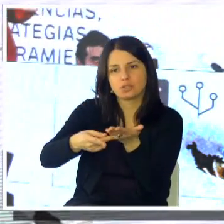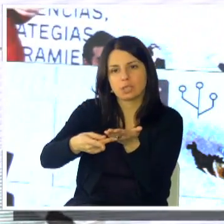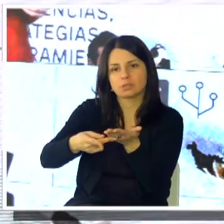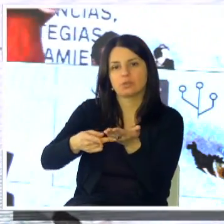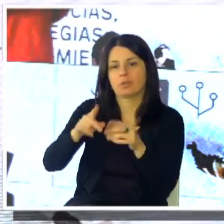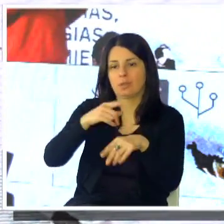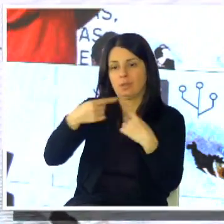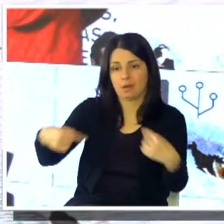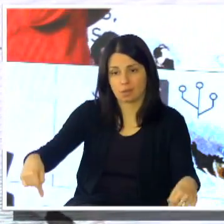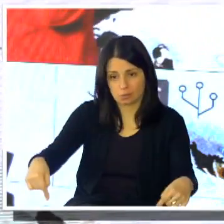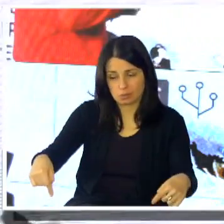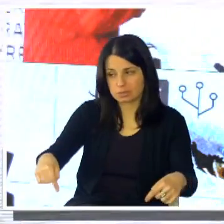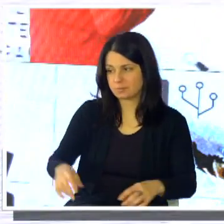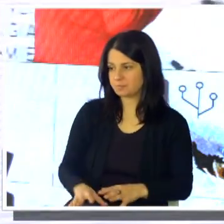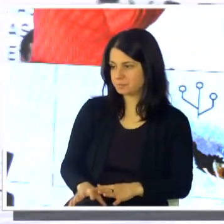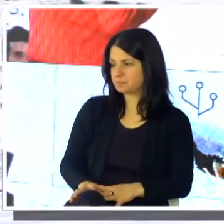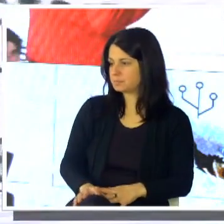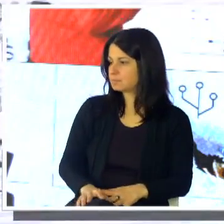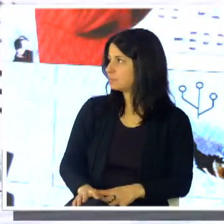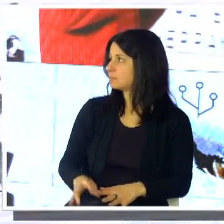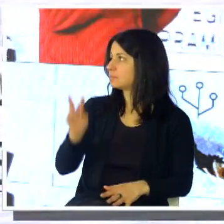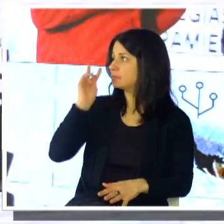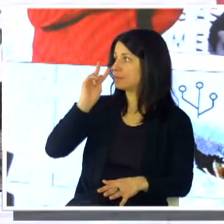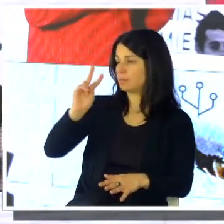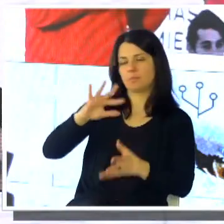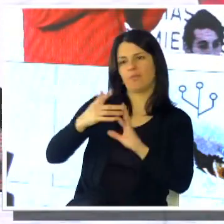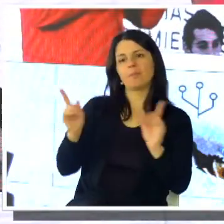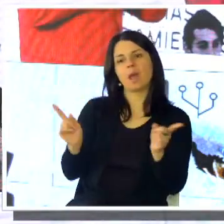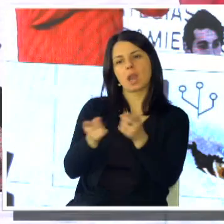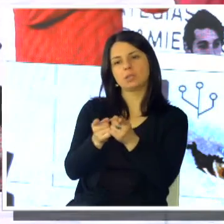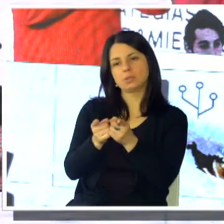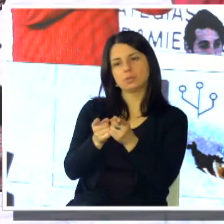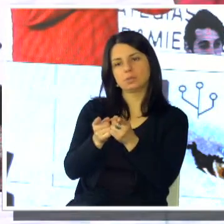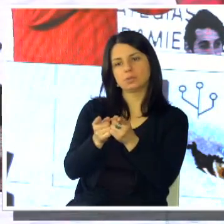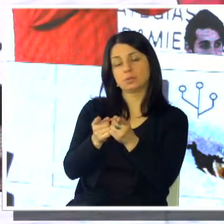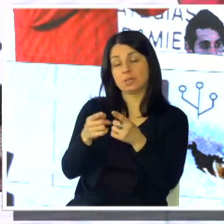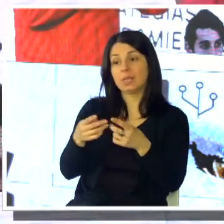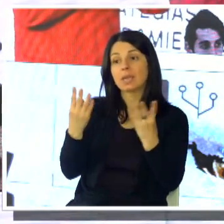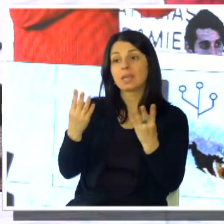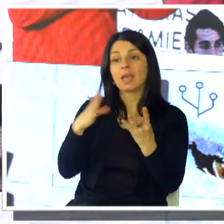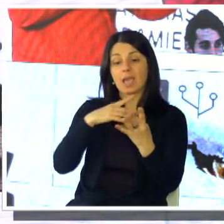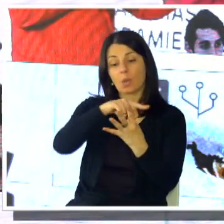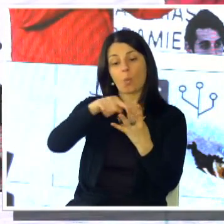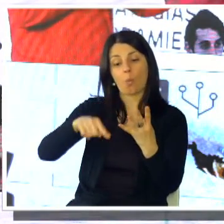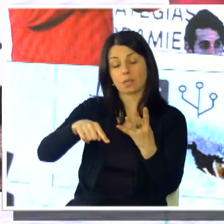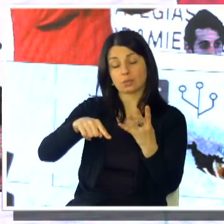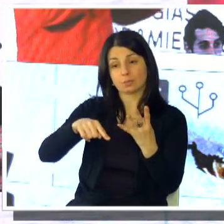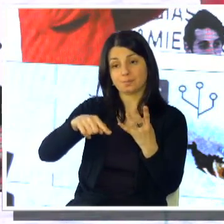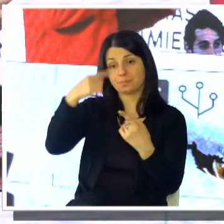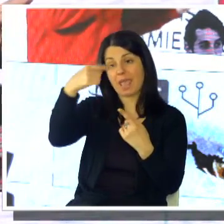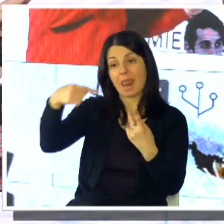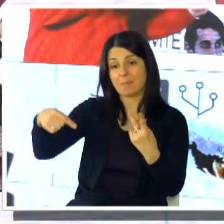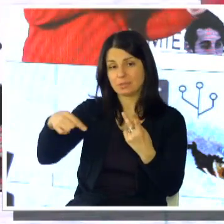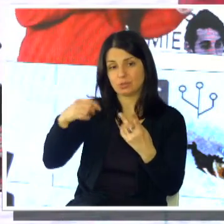Cosas. Y como vimos a modo de resumen, en general tenemos 4 elementos en todo lo